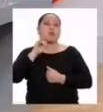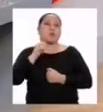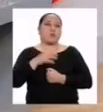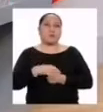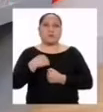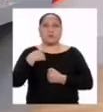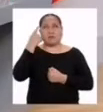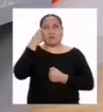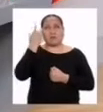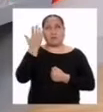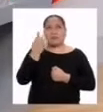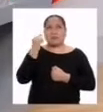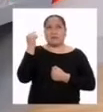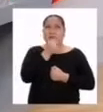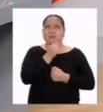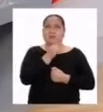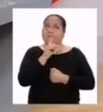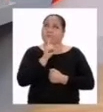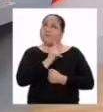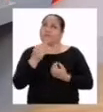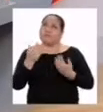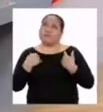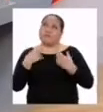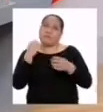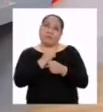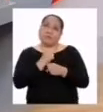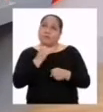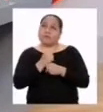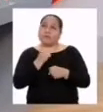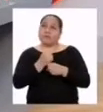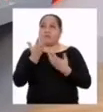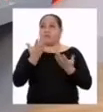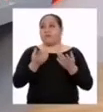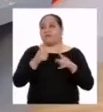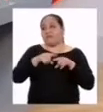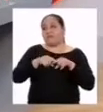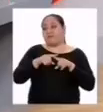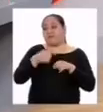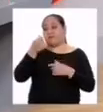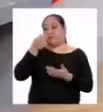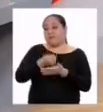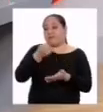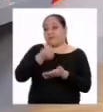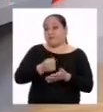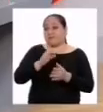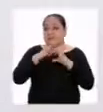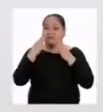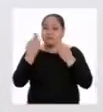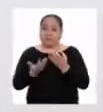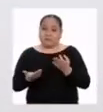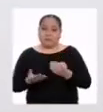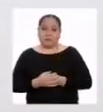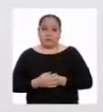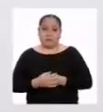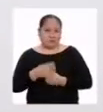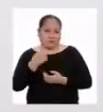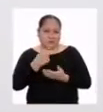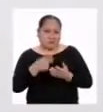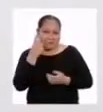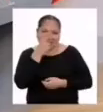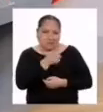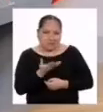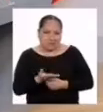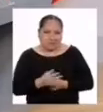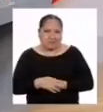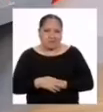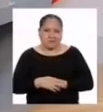una podría pensar que él tal vez no tenía trabajo y era dependiente económicamente de su familia. ¿Y qué